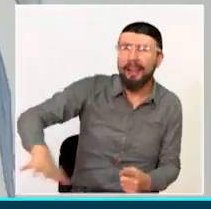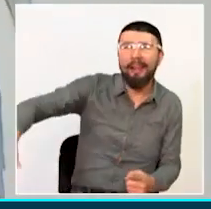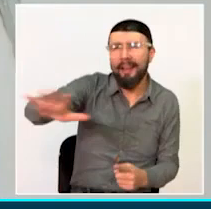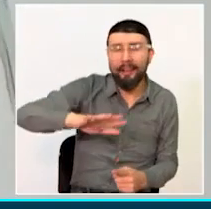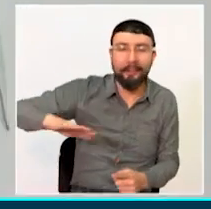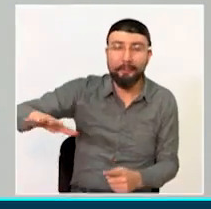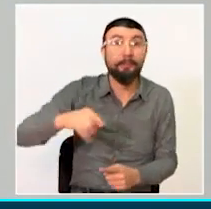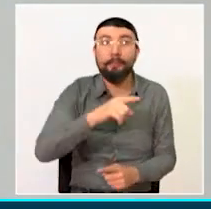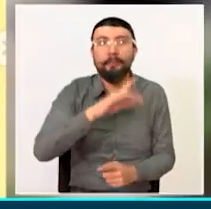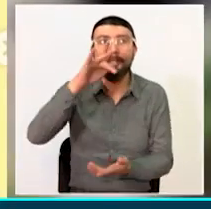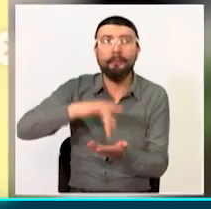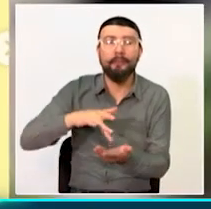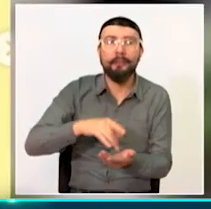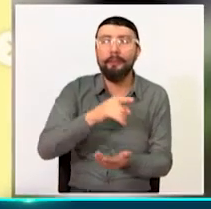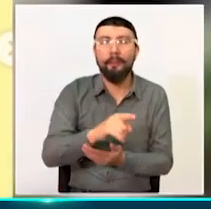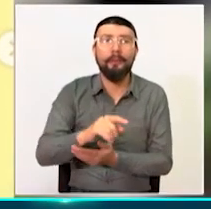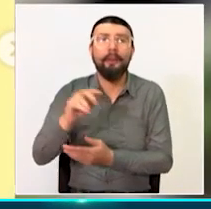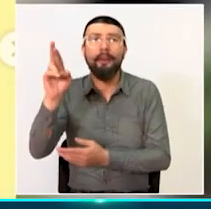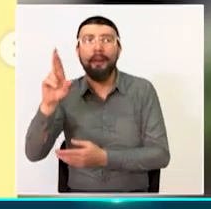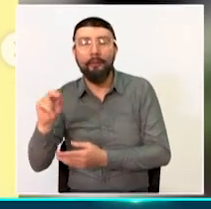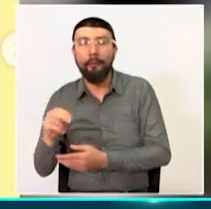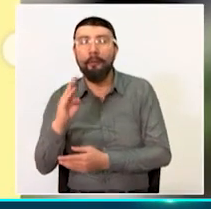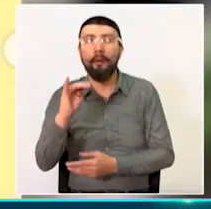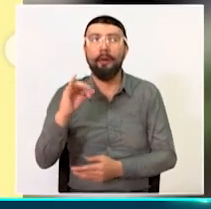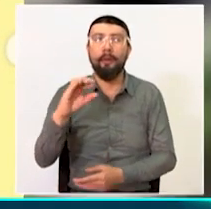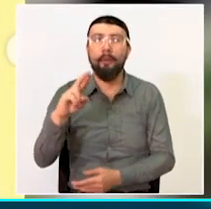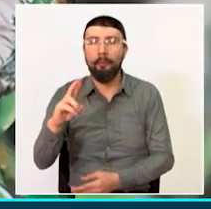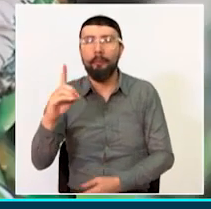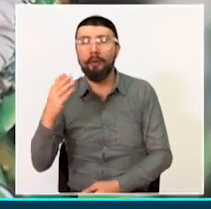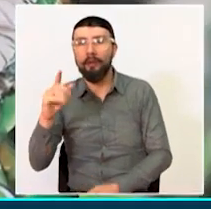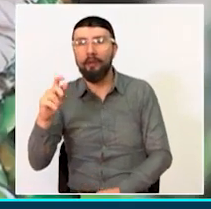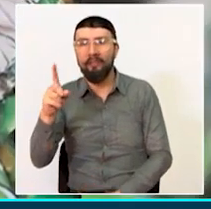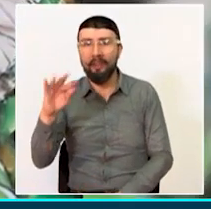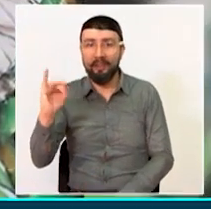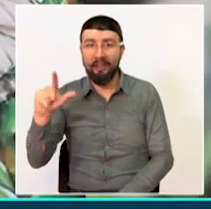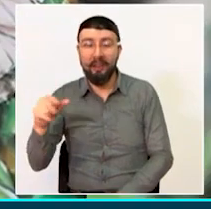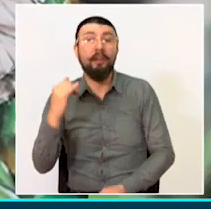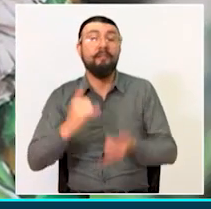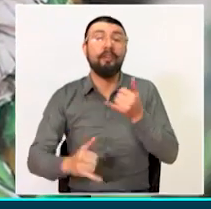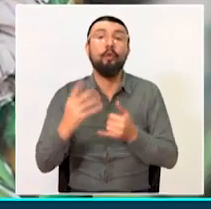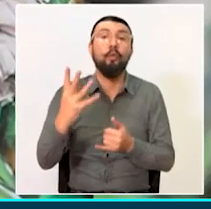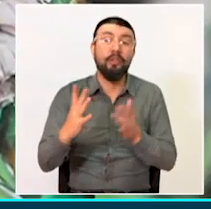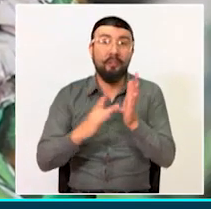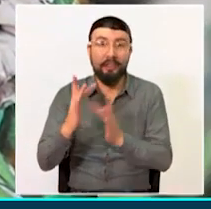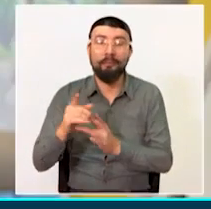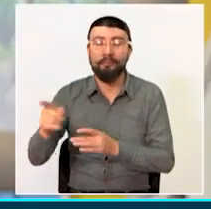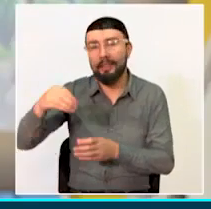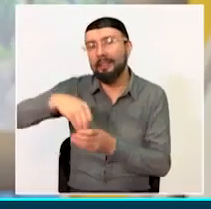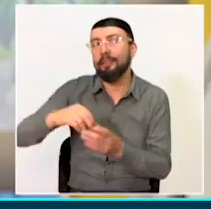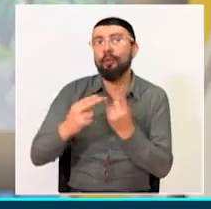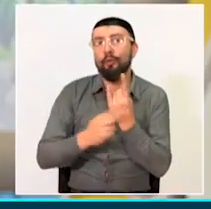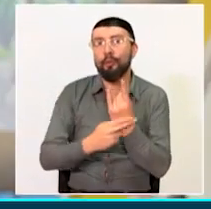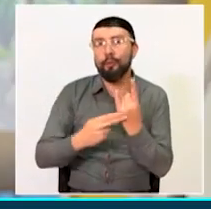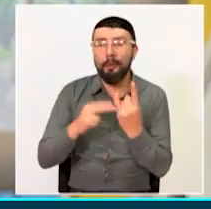que la llevó a participar del Risaralda Bird Festival y ahora expone hasta este jueves 4 de abril en la Universidad Católica de Pereira. Por